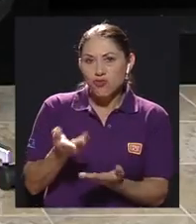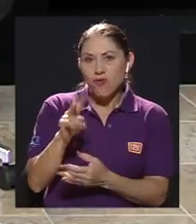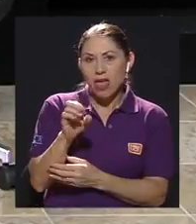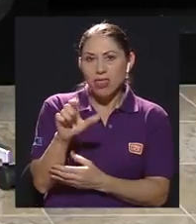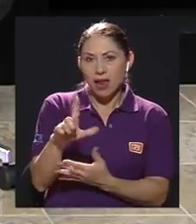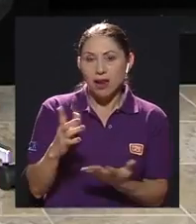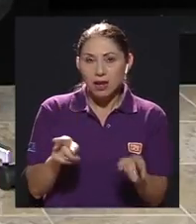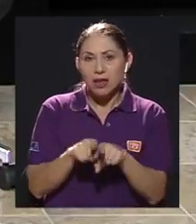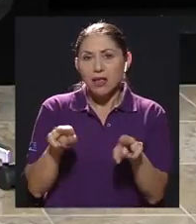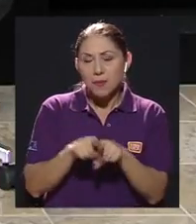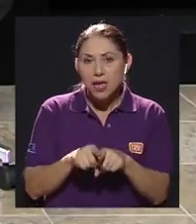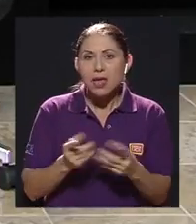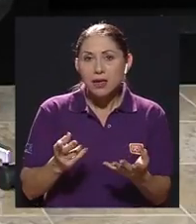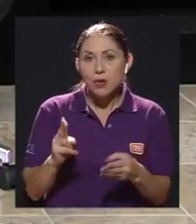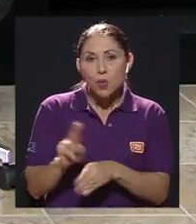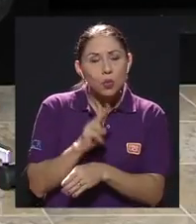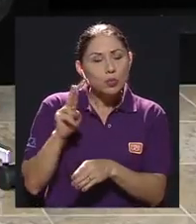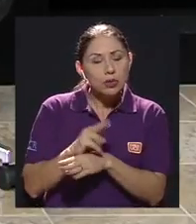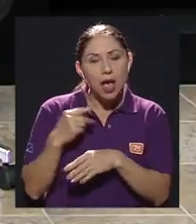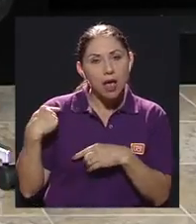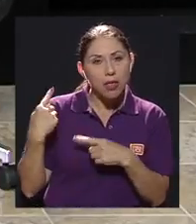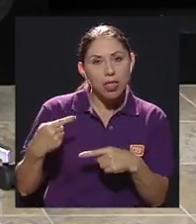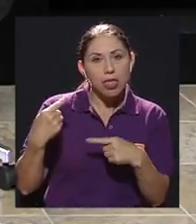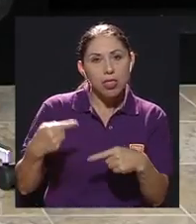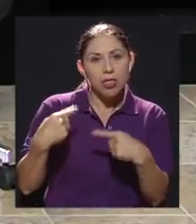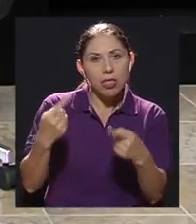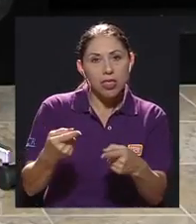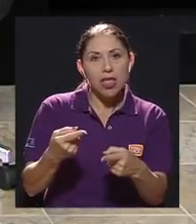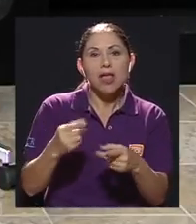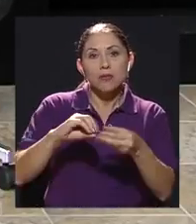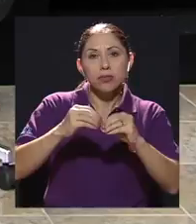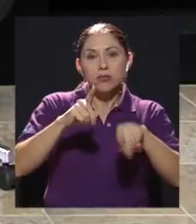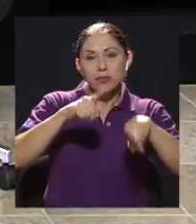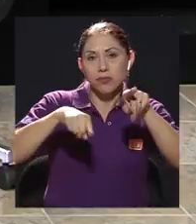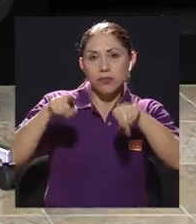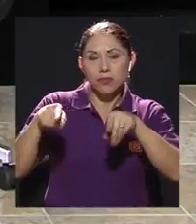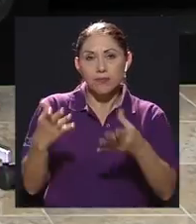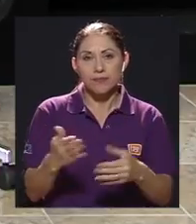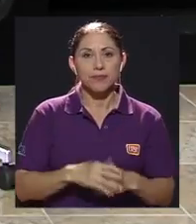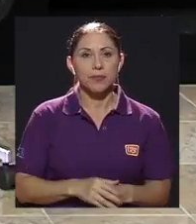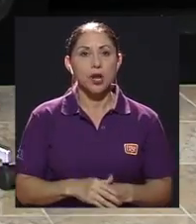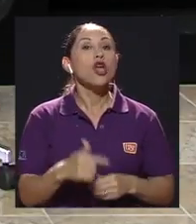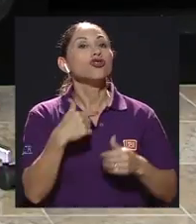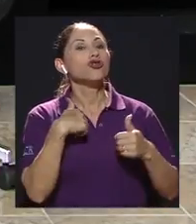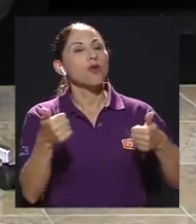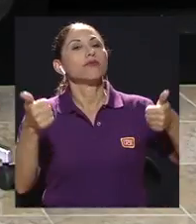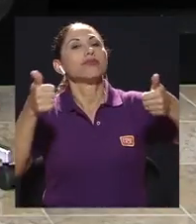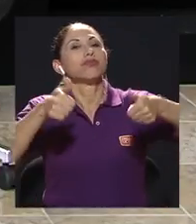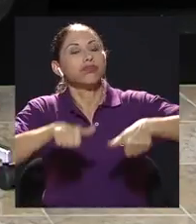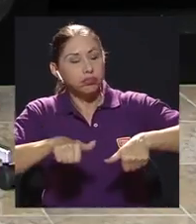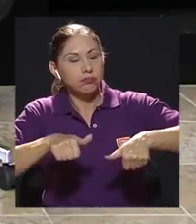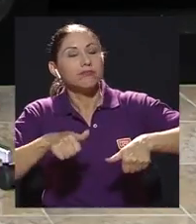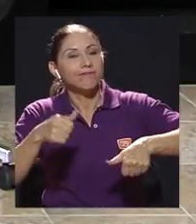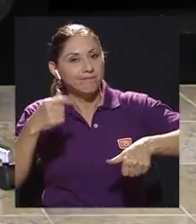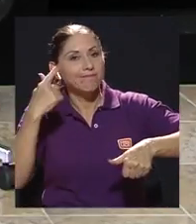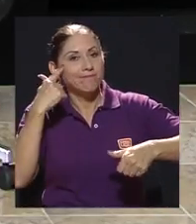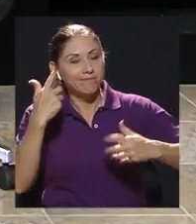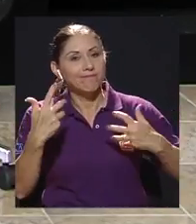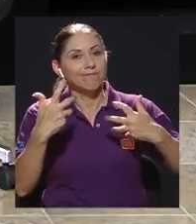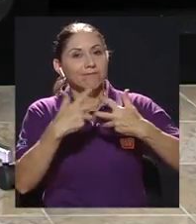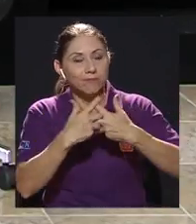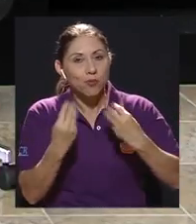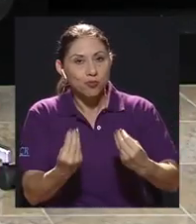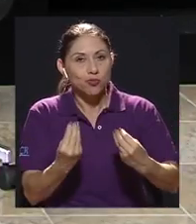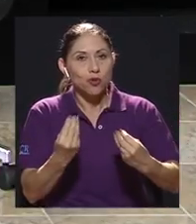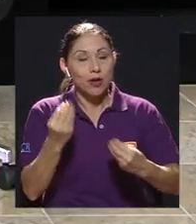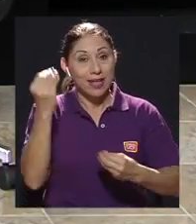también usa constantemente esa herramienta de la estadística? Yo coincido mucho con que el